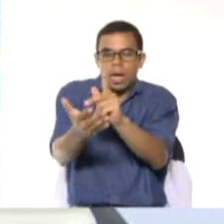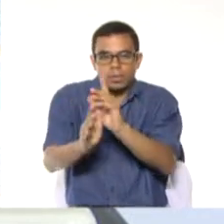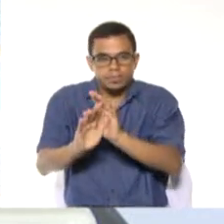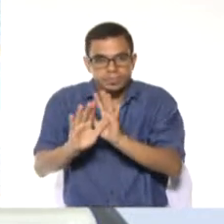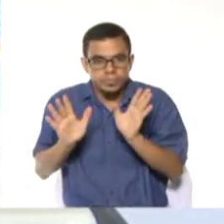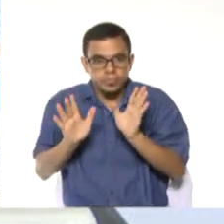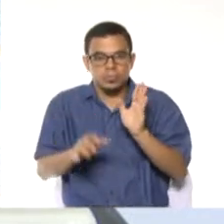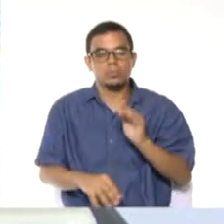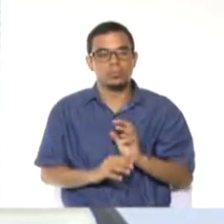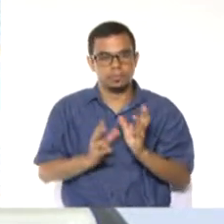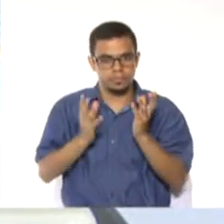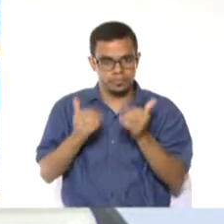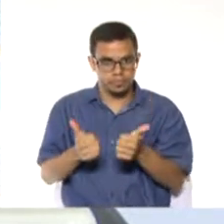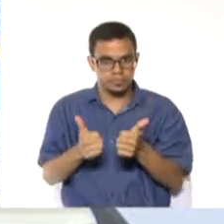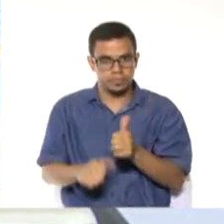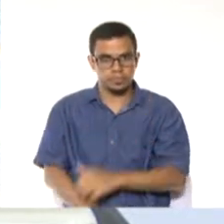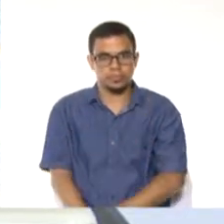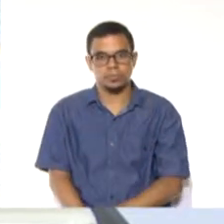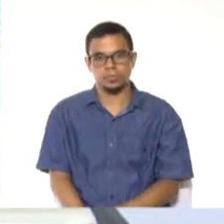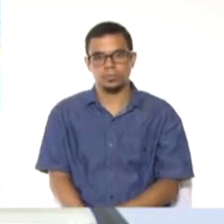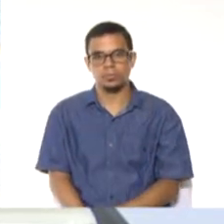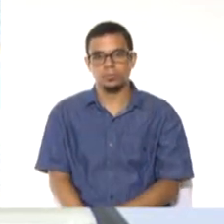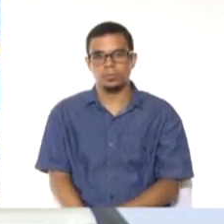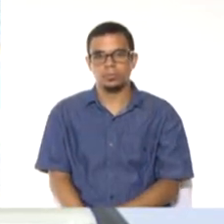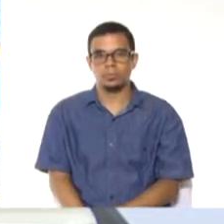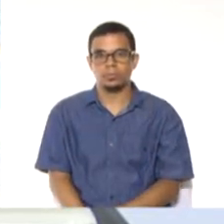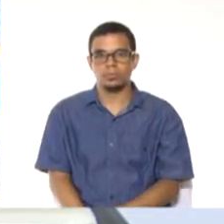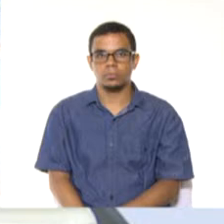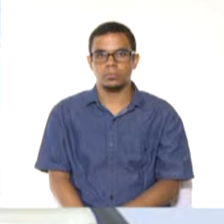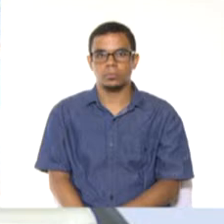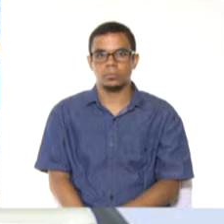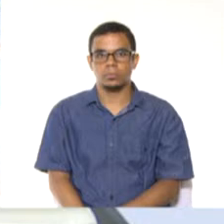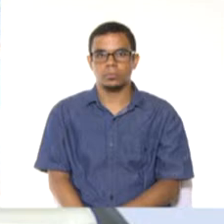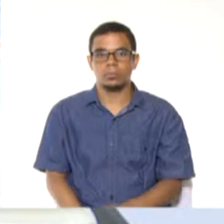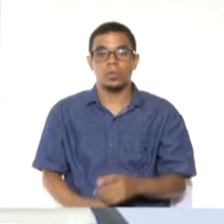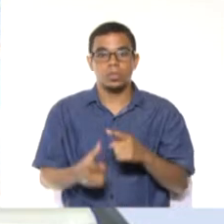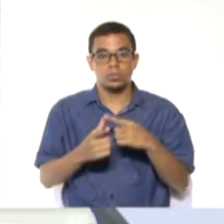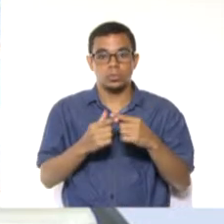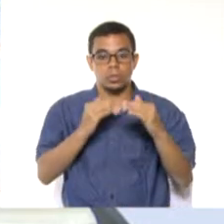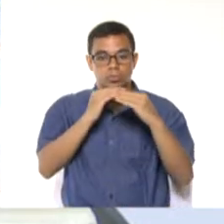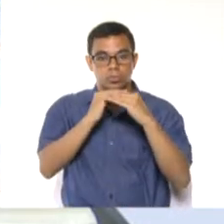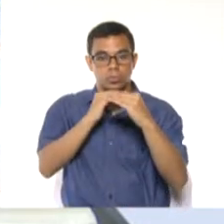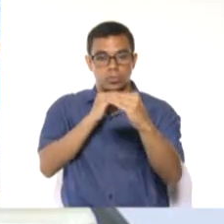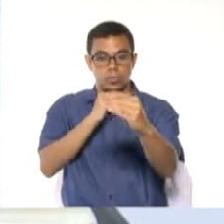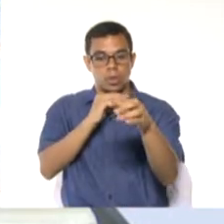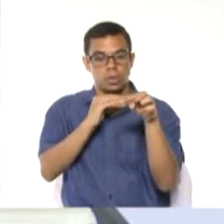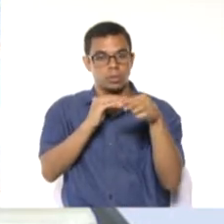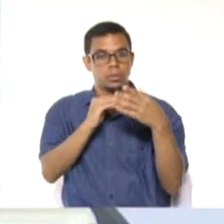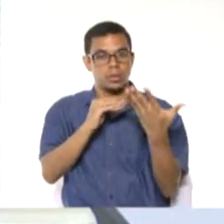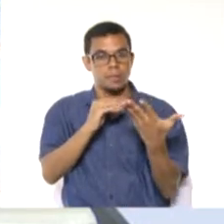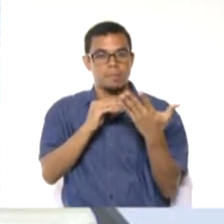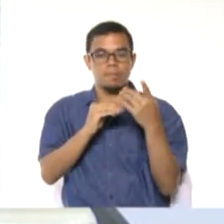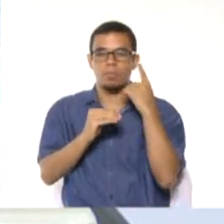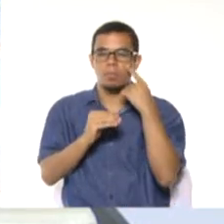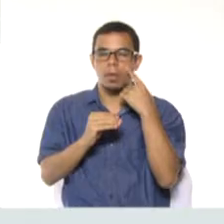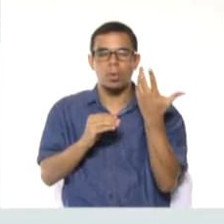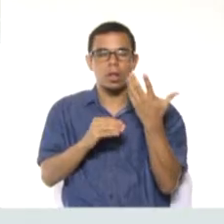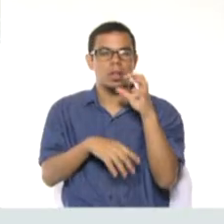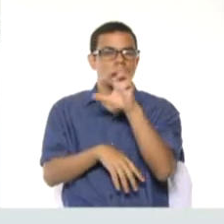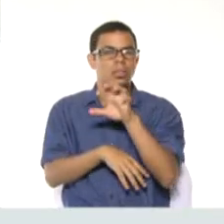cúpula de esa pendiente. Muy bien. Y este tipo de planicie nosotros las podemos observar en los